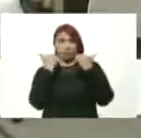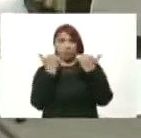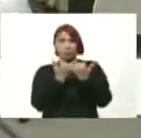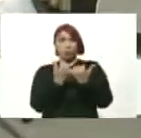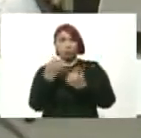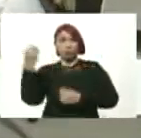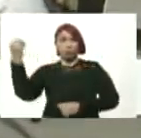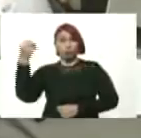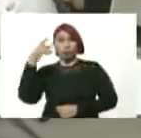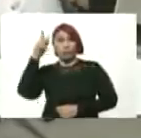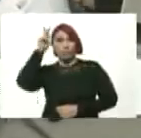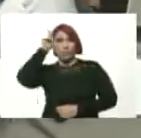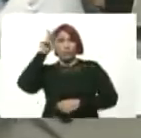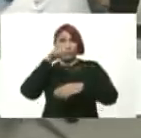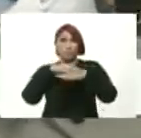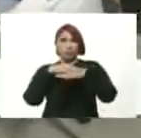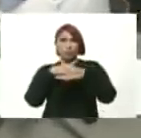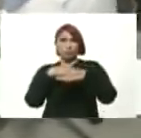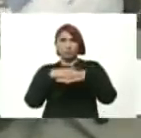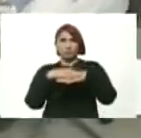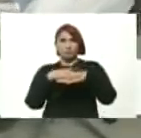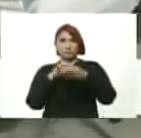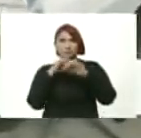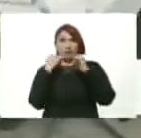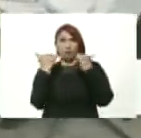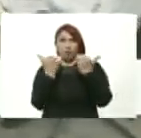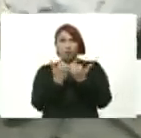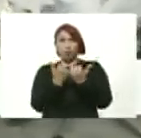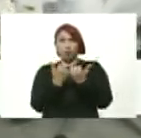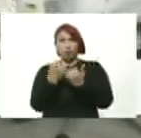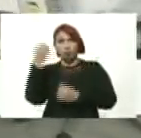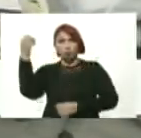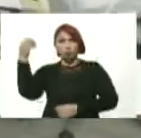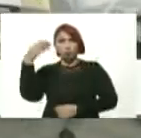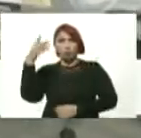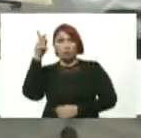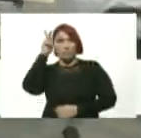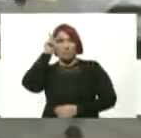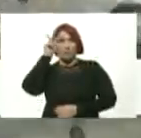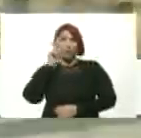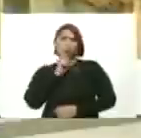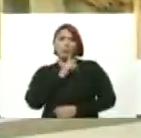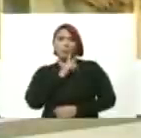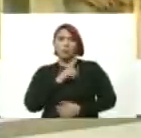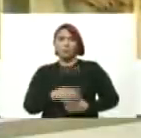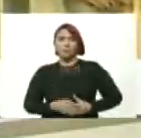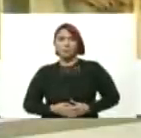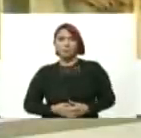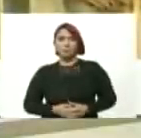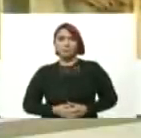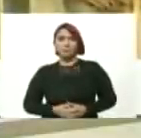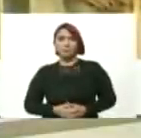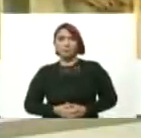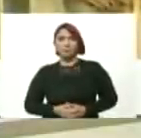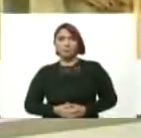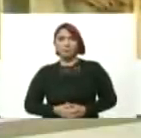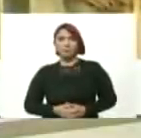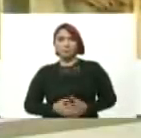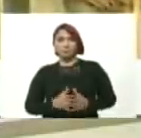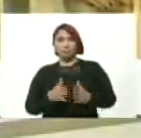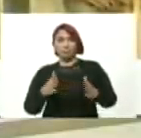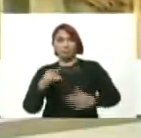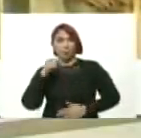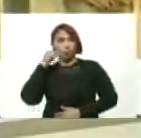corrijo el salón sol del perú por acá el gran mariscal